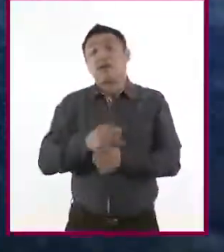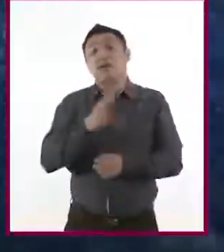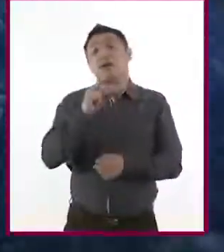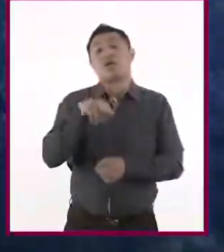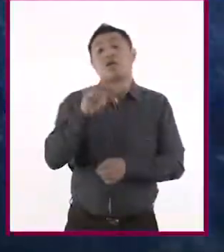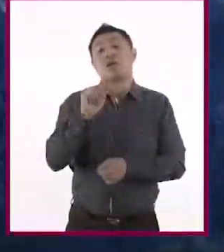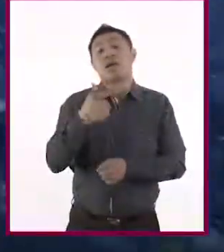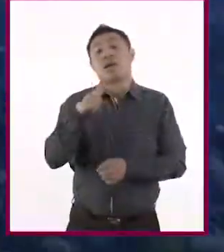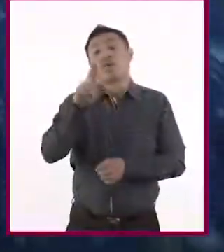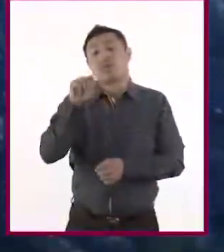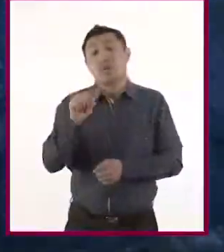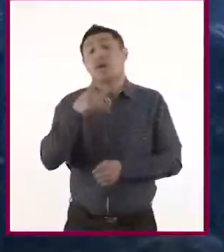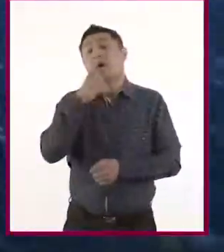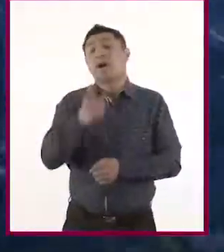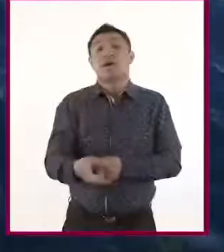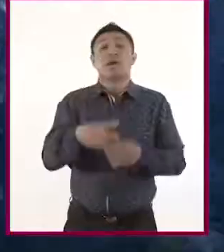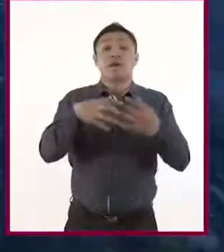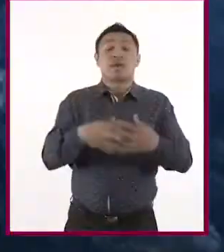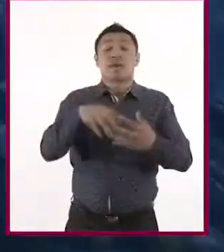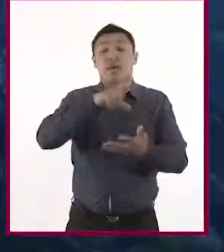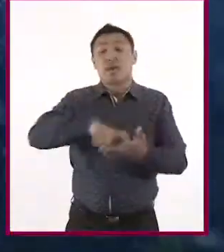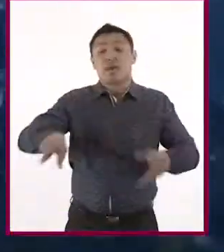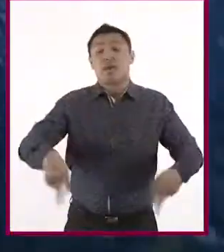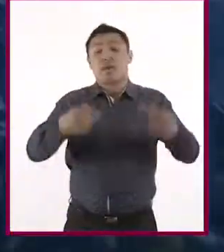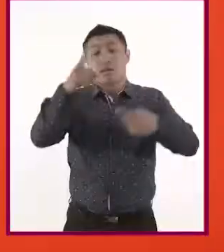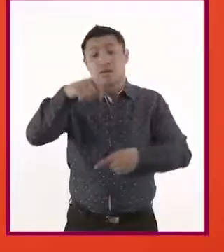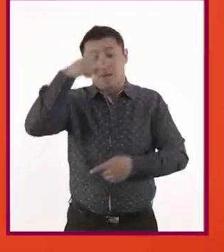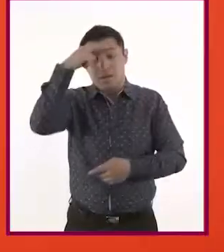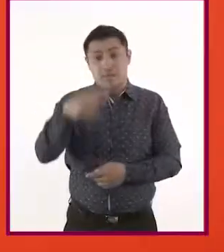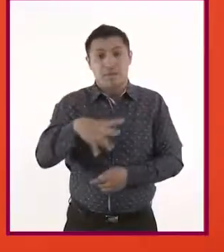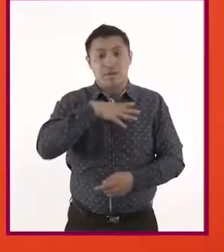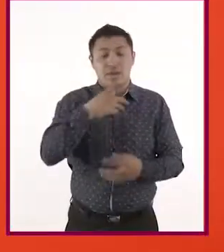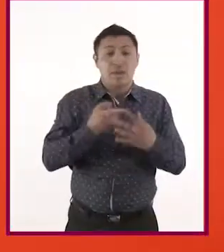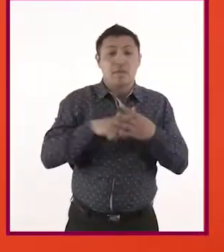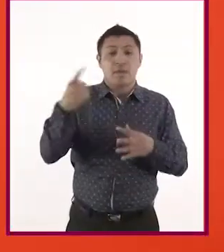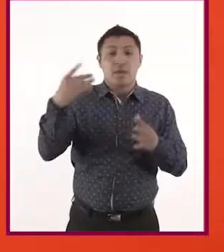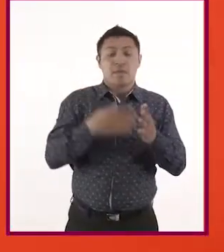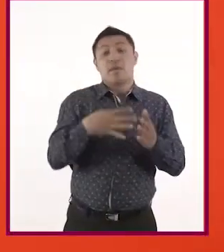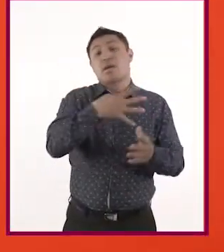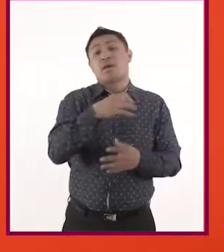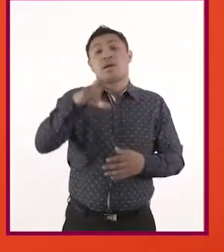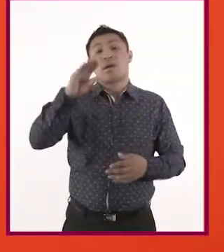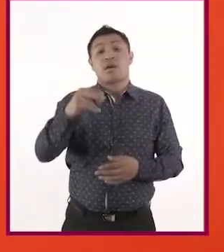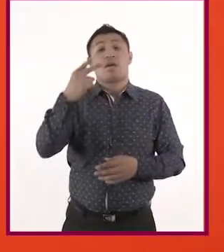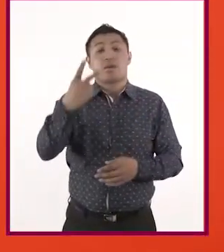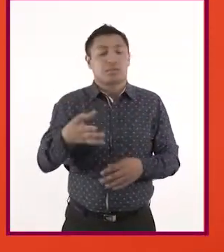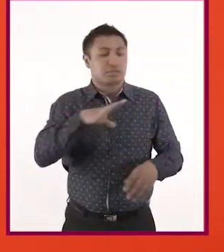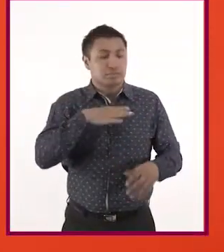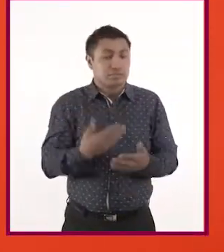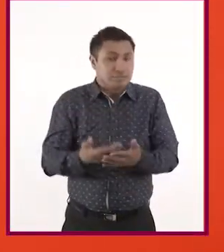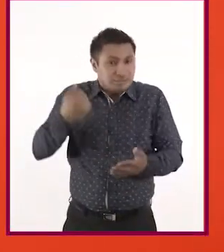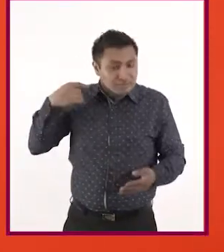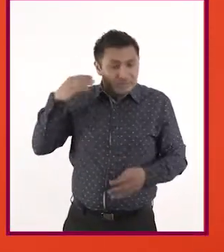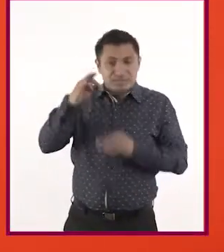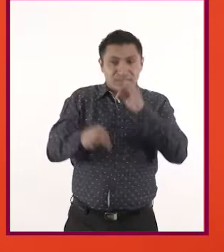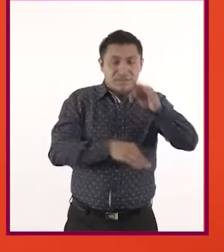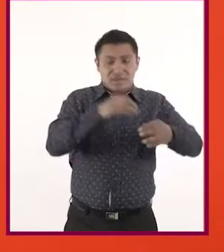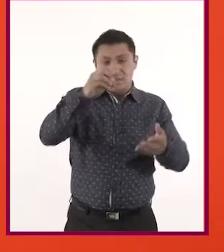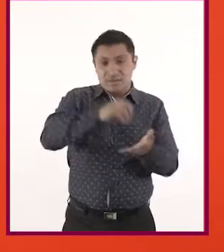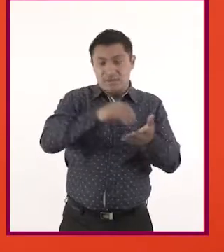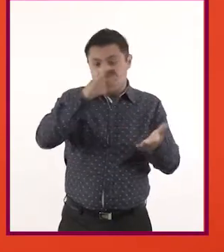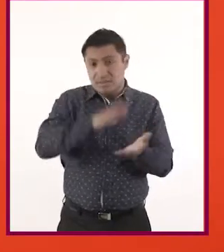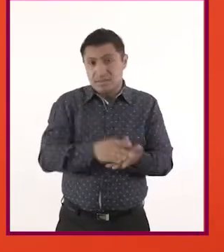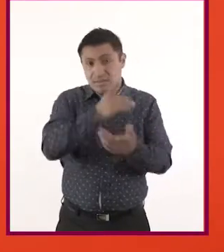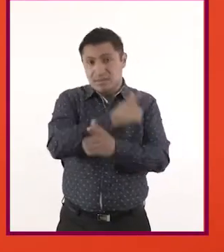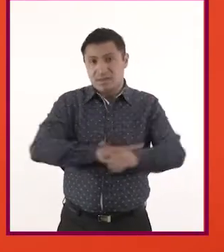Conagua, asegura que el sistema de compra y venta de agua en el país inició en 1992 a raíz del Tratado de Libre Comercio